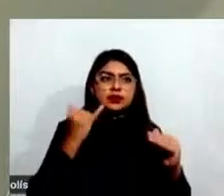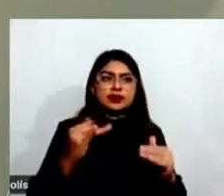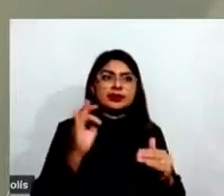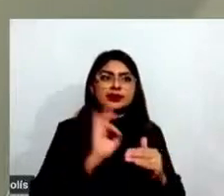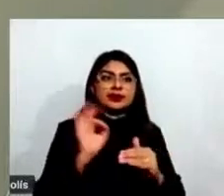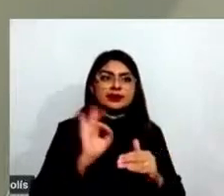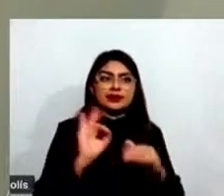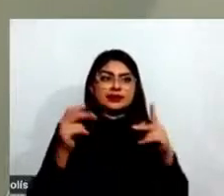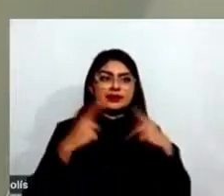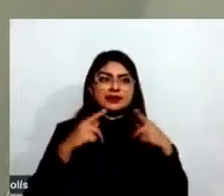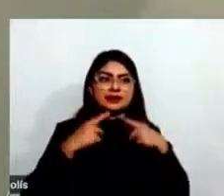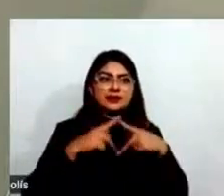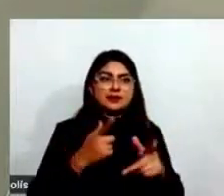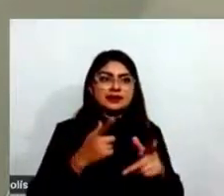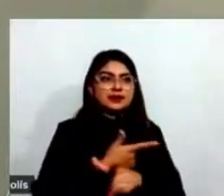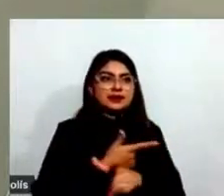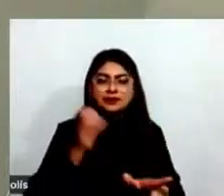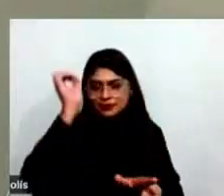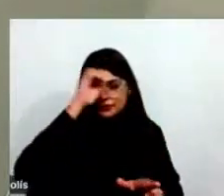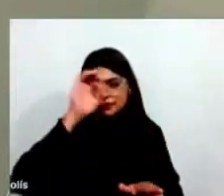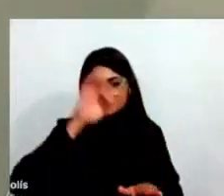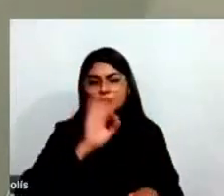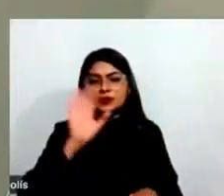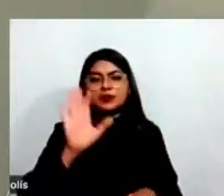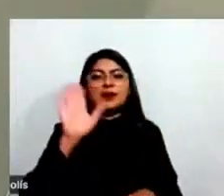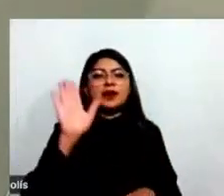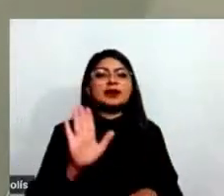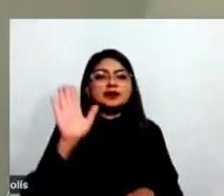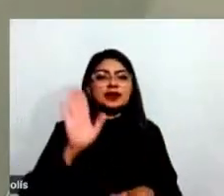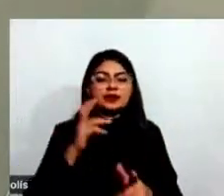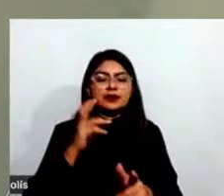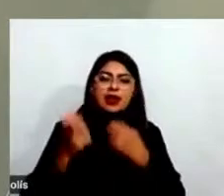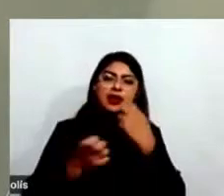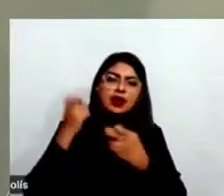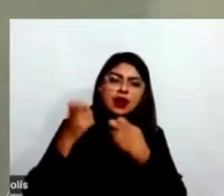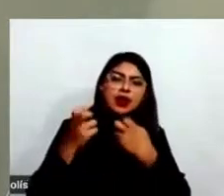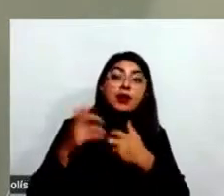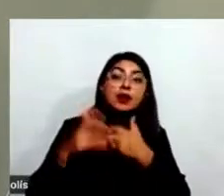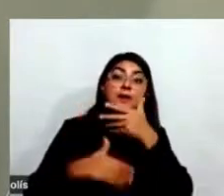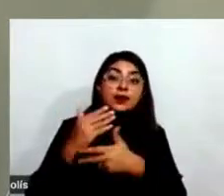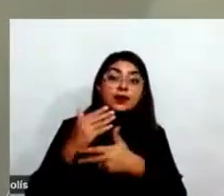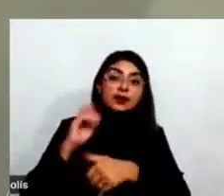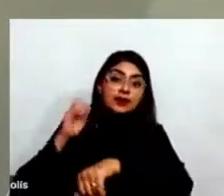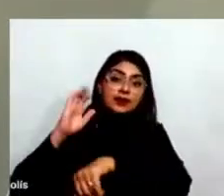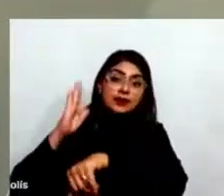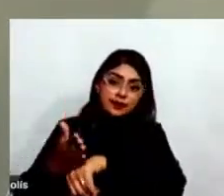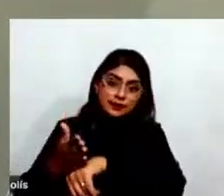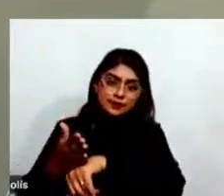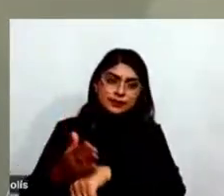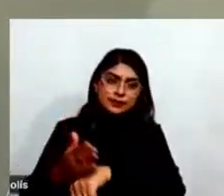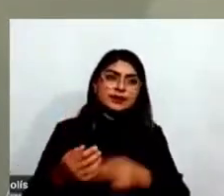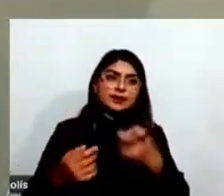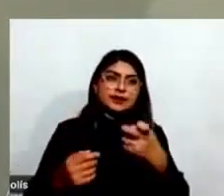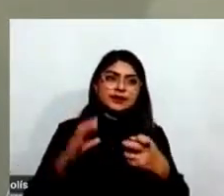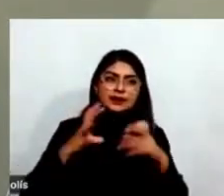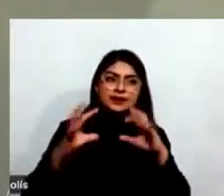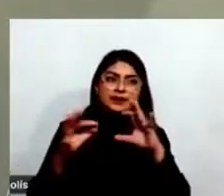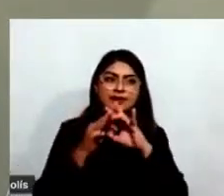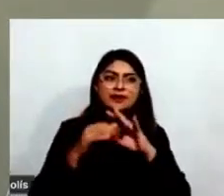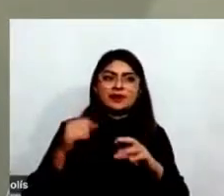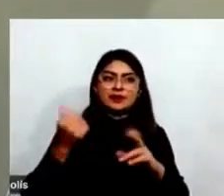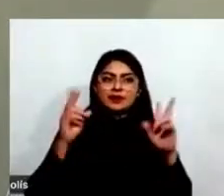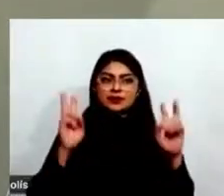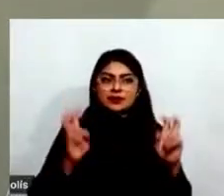vista como una crítica que pueda dar lugar a una sanción disciplinaria. Pero a eso nos lleva a otro tema, que es el tema, insisto,